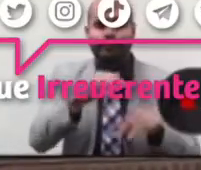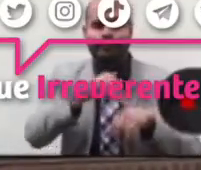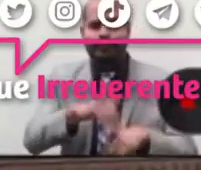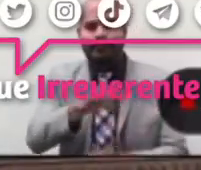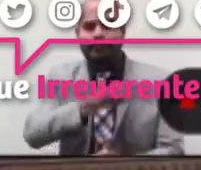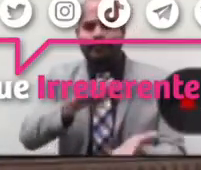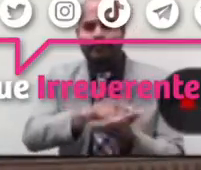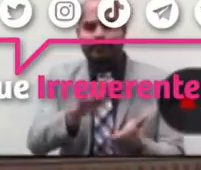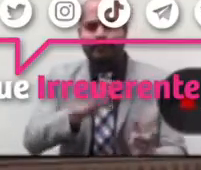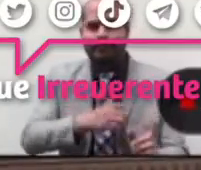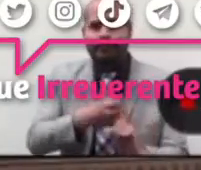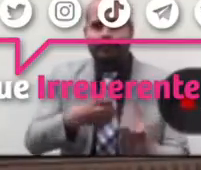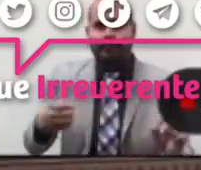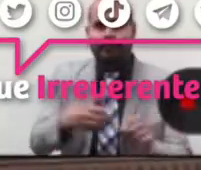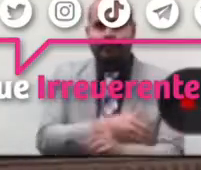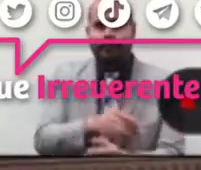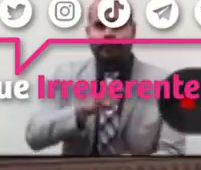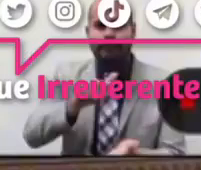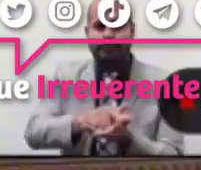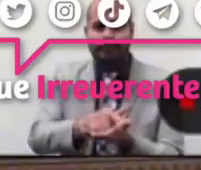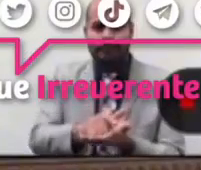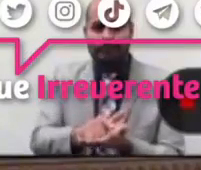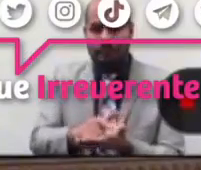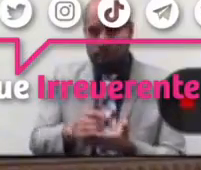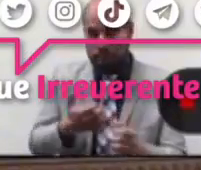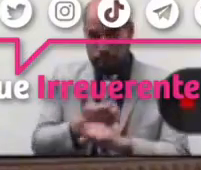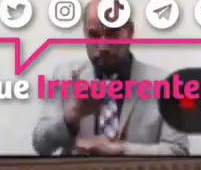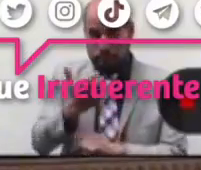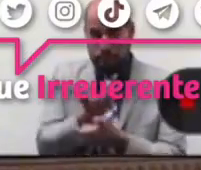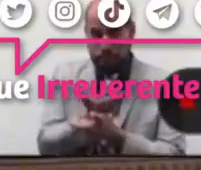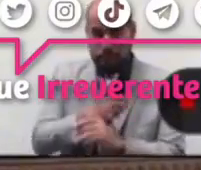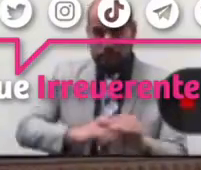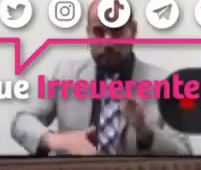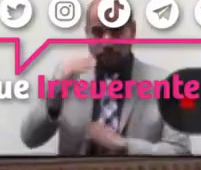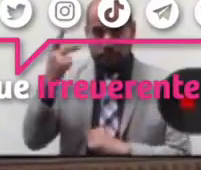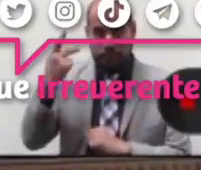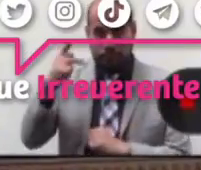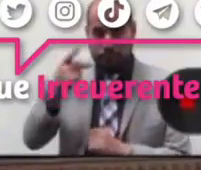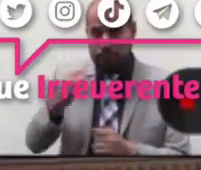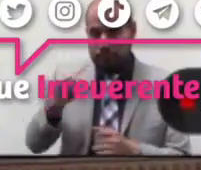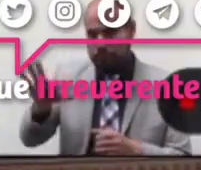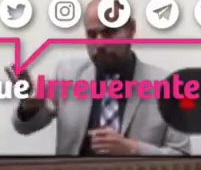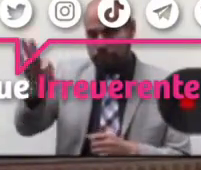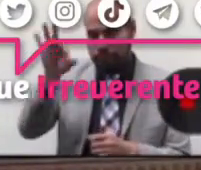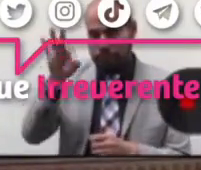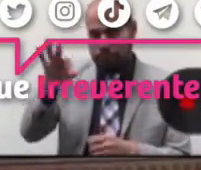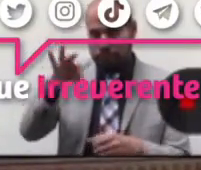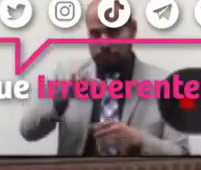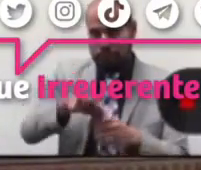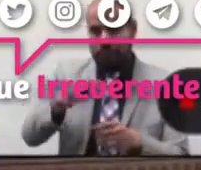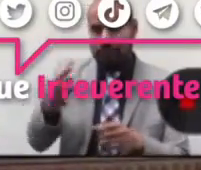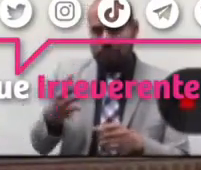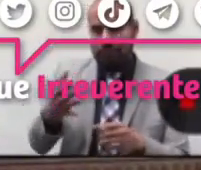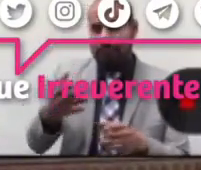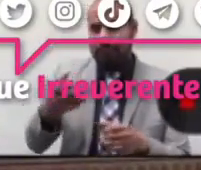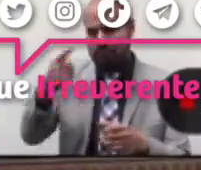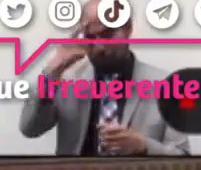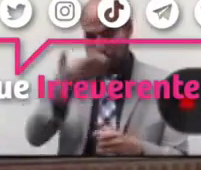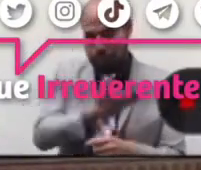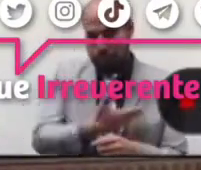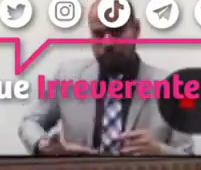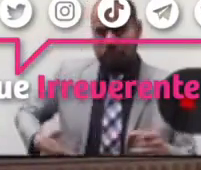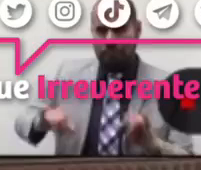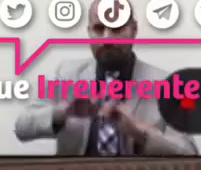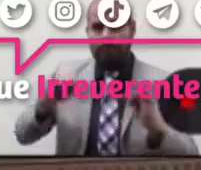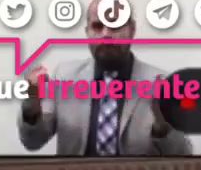Ley Orgánica del Poder Legislativo del Estado Libre Soberano de Puebla, declara electa para presidir la Junta de Gobierno y Coordinación Política